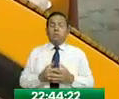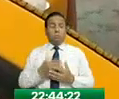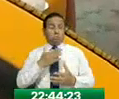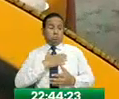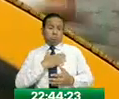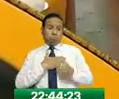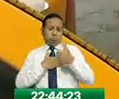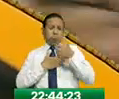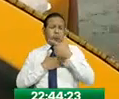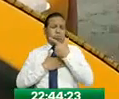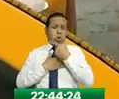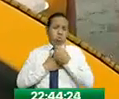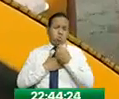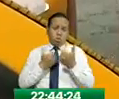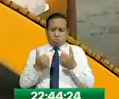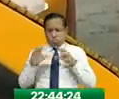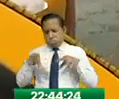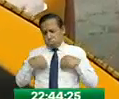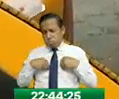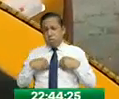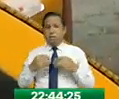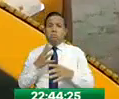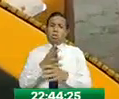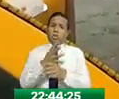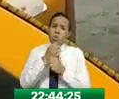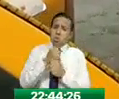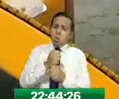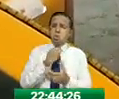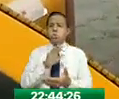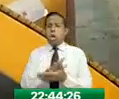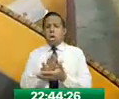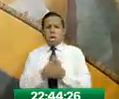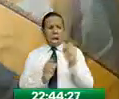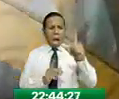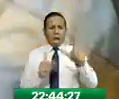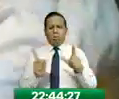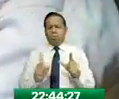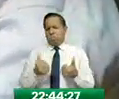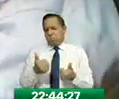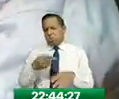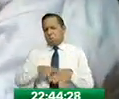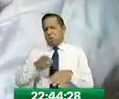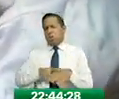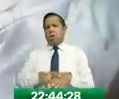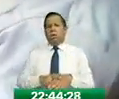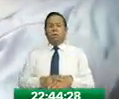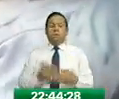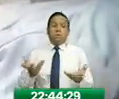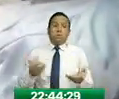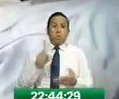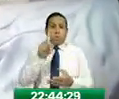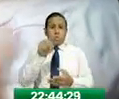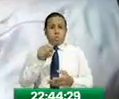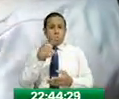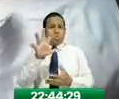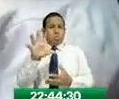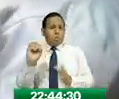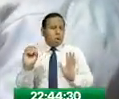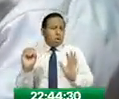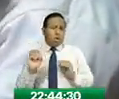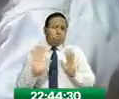mí sí. Más seguro. Es mucho más seguro. Y no me parece costoso, ¿verdad? Aquí $1.50. $1.50. ¿Desde